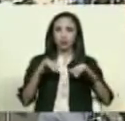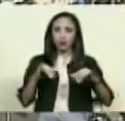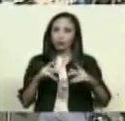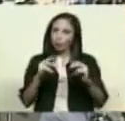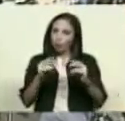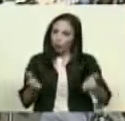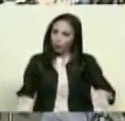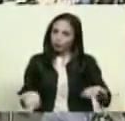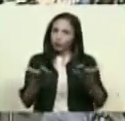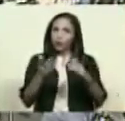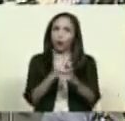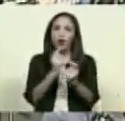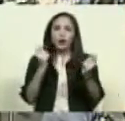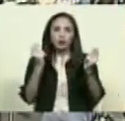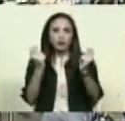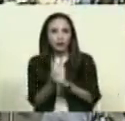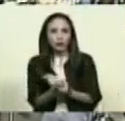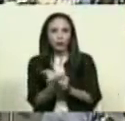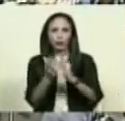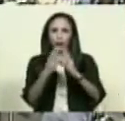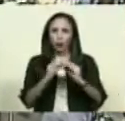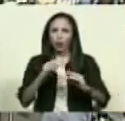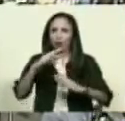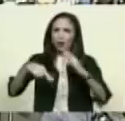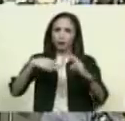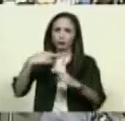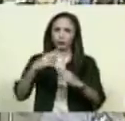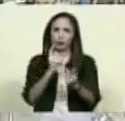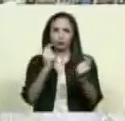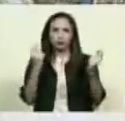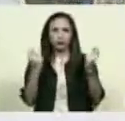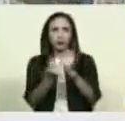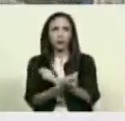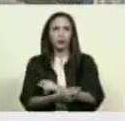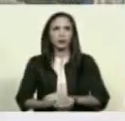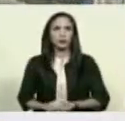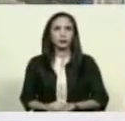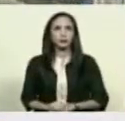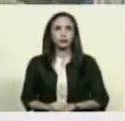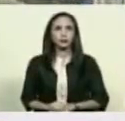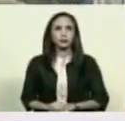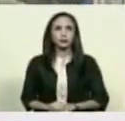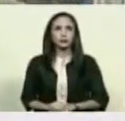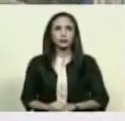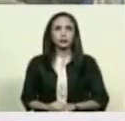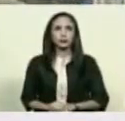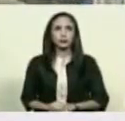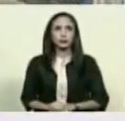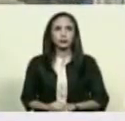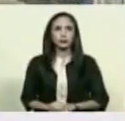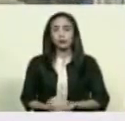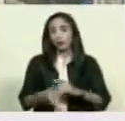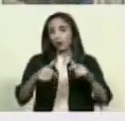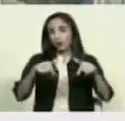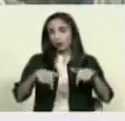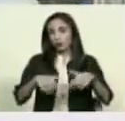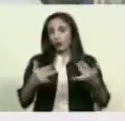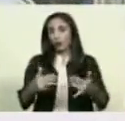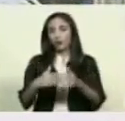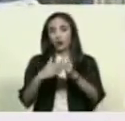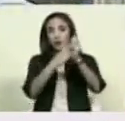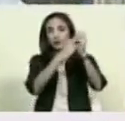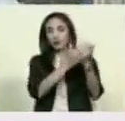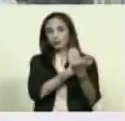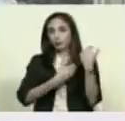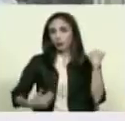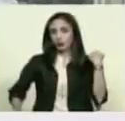transformador, revolucionario de la presidencia de la República. Que hoy yo conduzco así, mira, con mano firme.